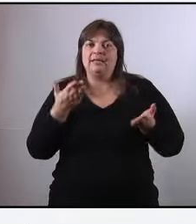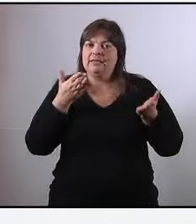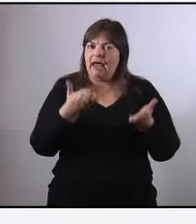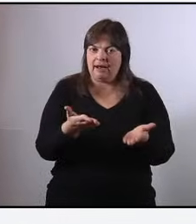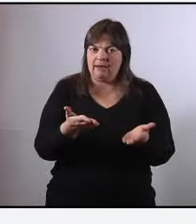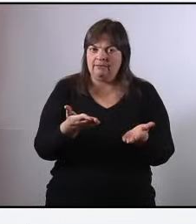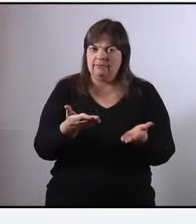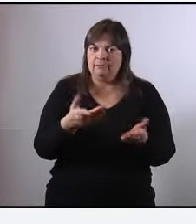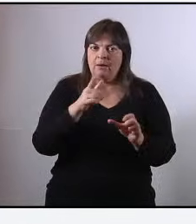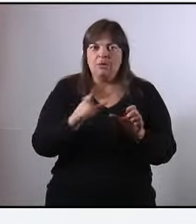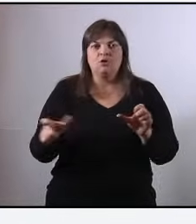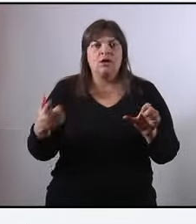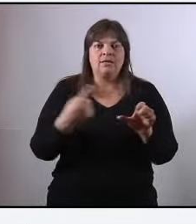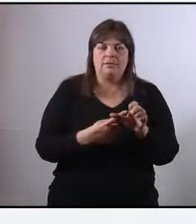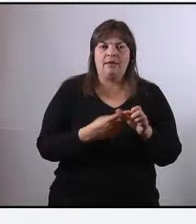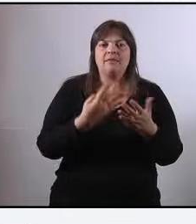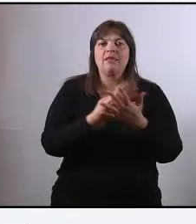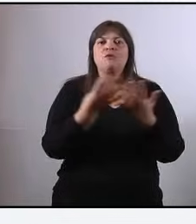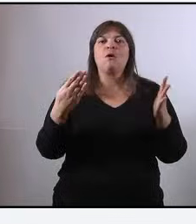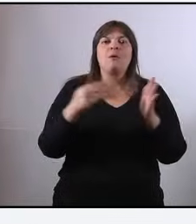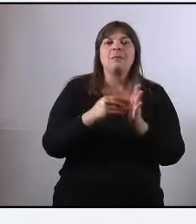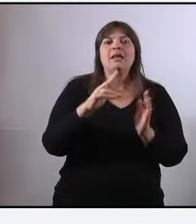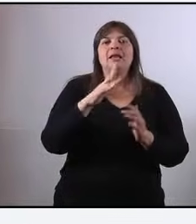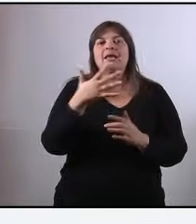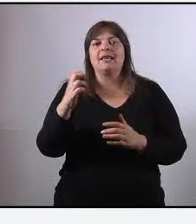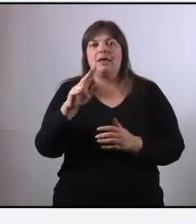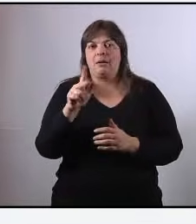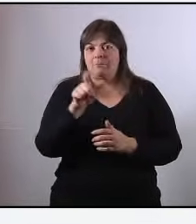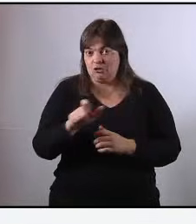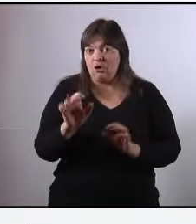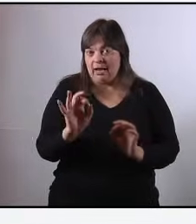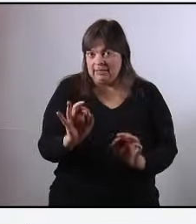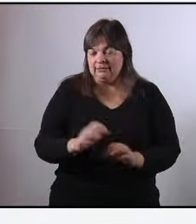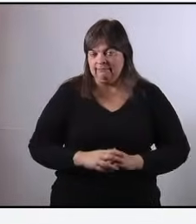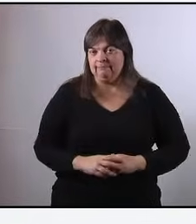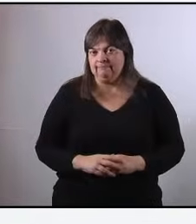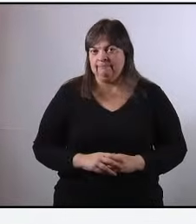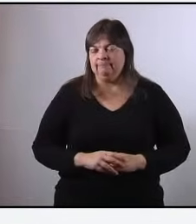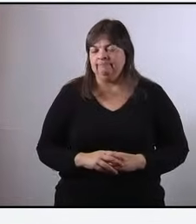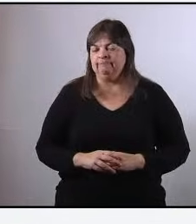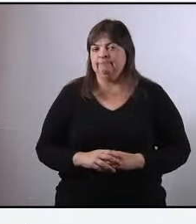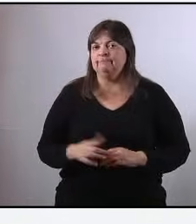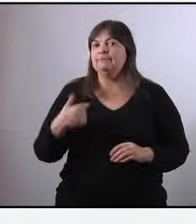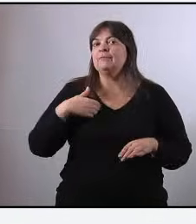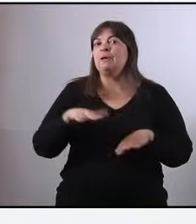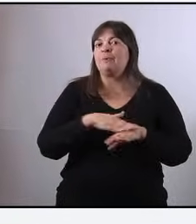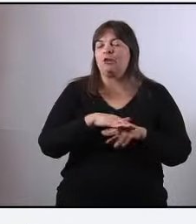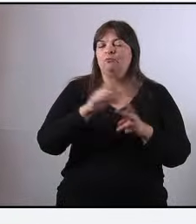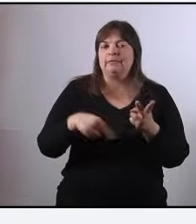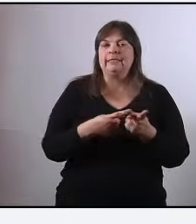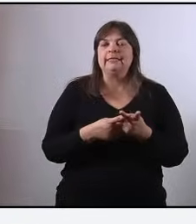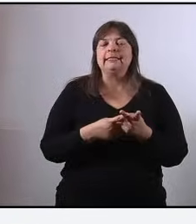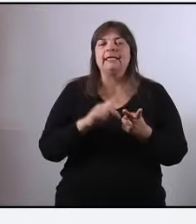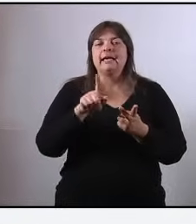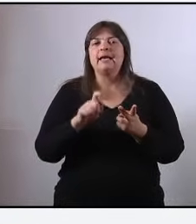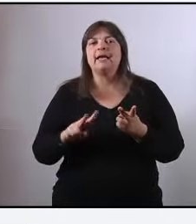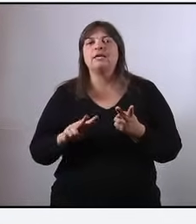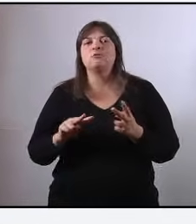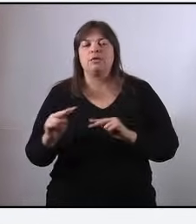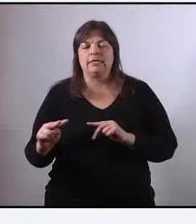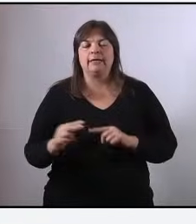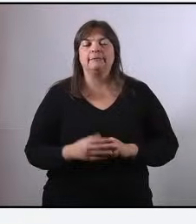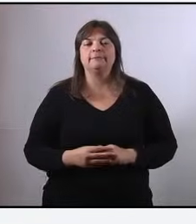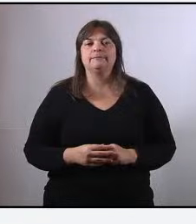los extremeños, 19.500 personas en este caso. Y perdone, la segunda pregunta.